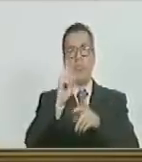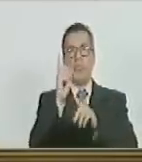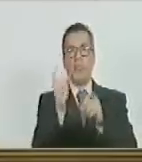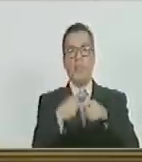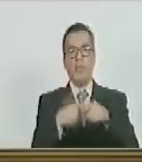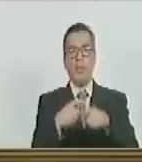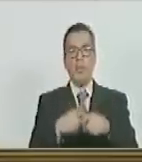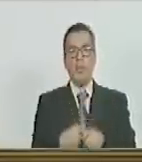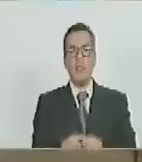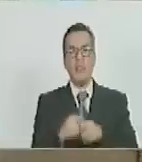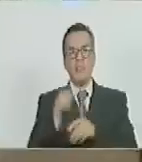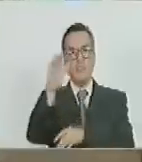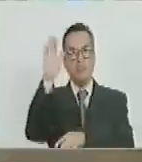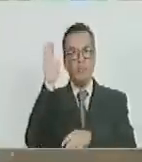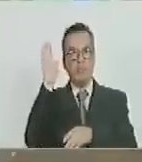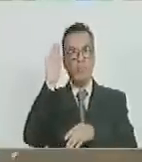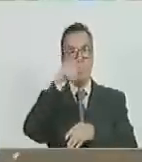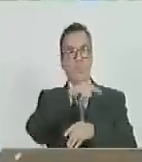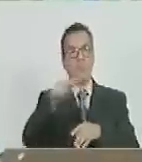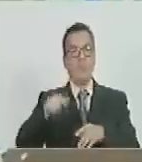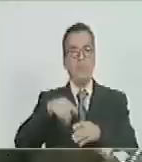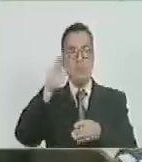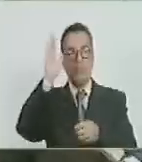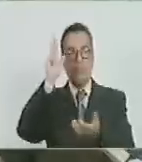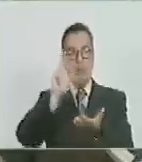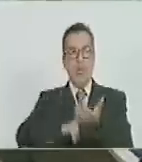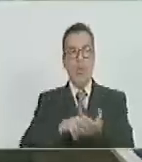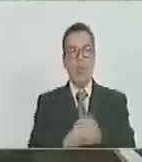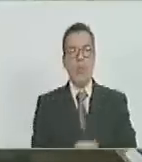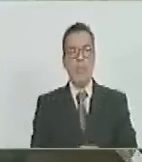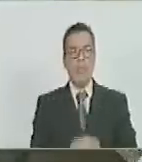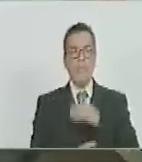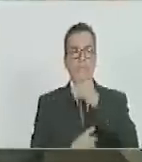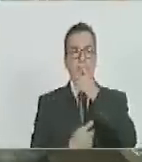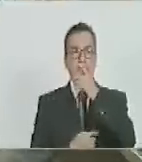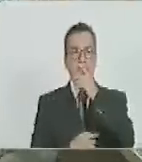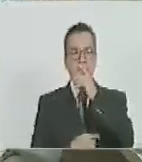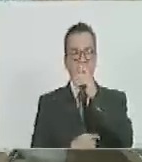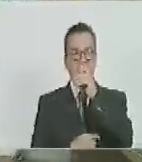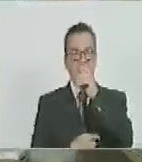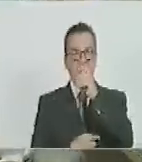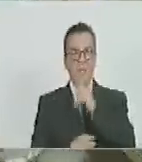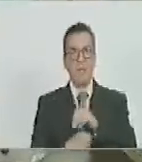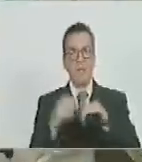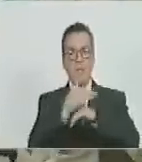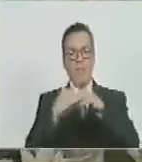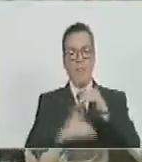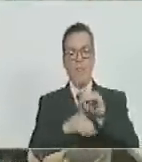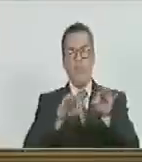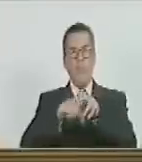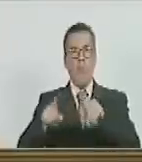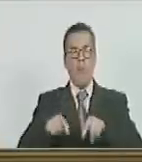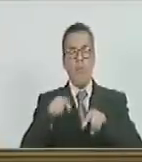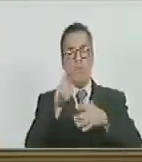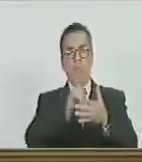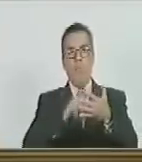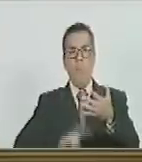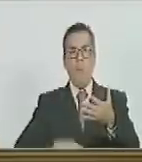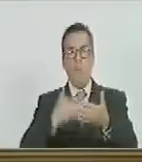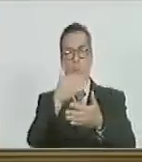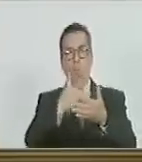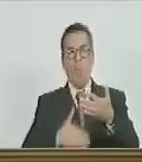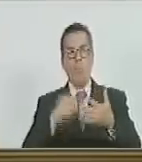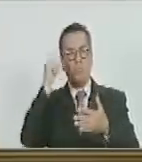síganse manifestando con la señal de costumbre. Queda aprobado. Ciudadana subsecretaria, por favor, sírvase dar lectura a la